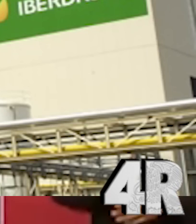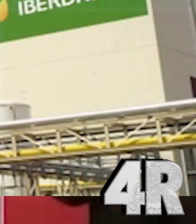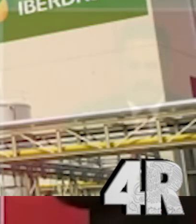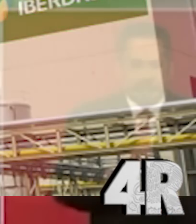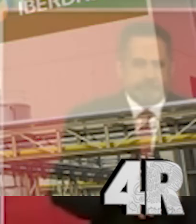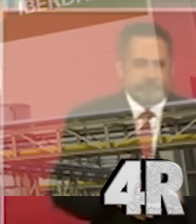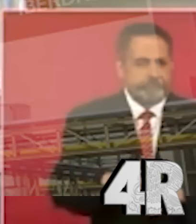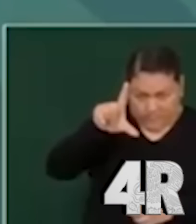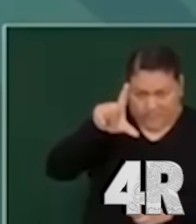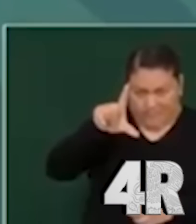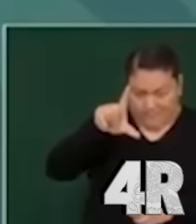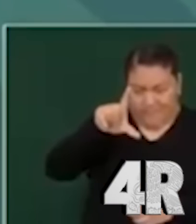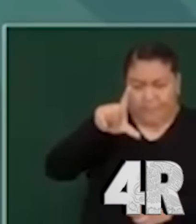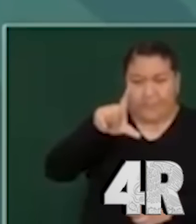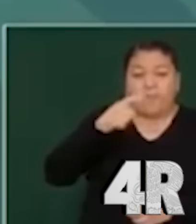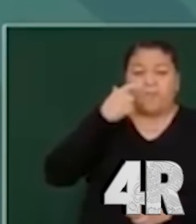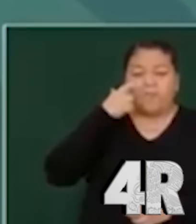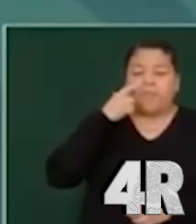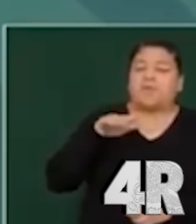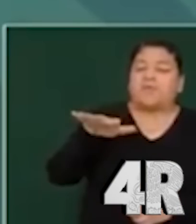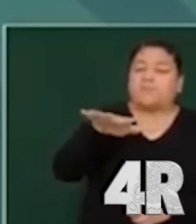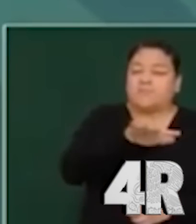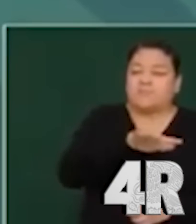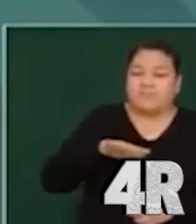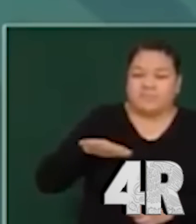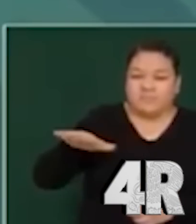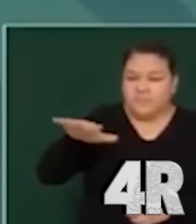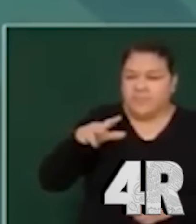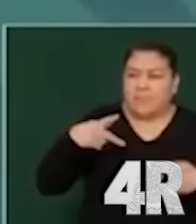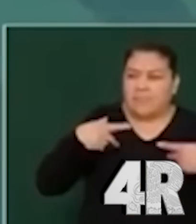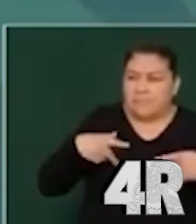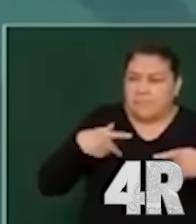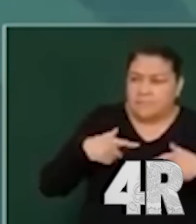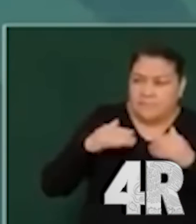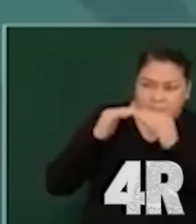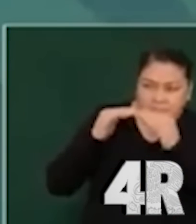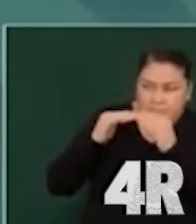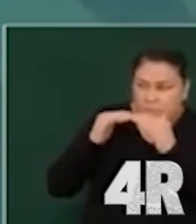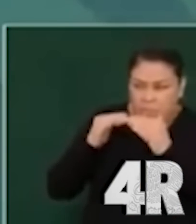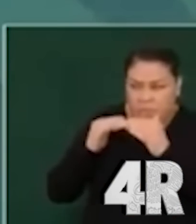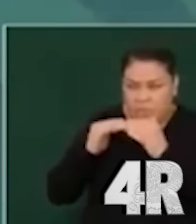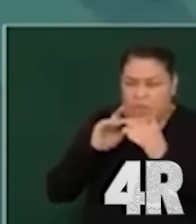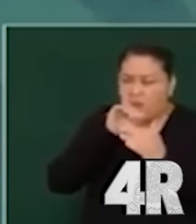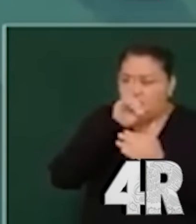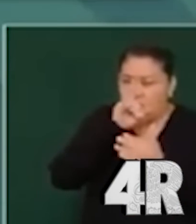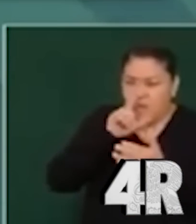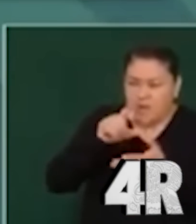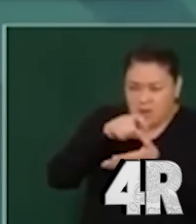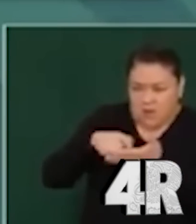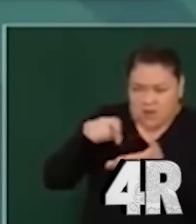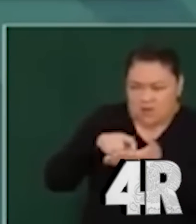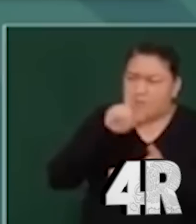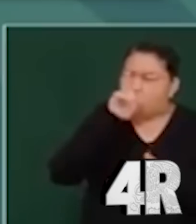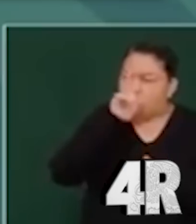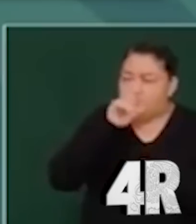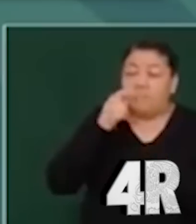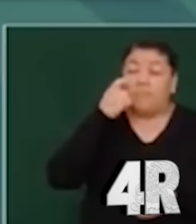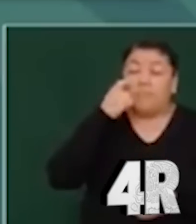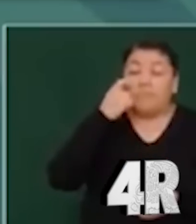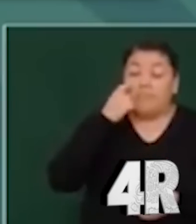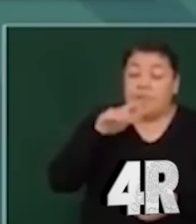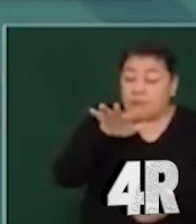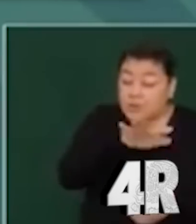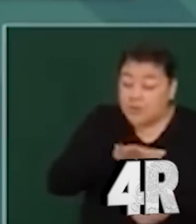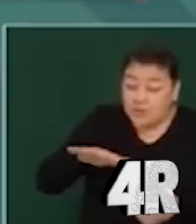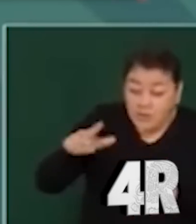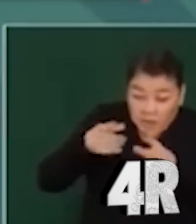que produciría y proveería electricidad a la Comisión Federal de Electricidad. Sin embargo, la construcción de la central ya ha